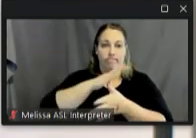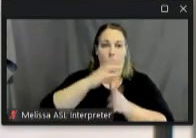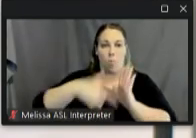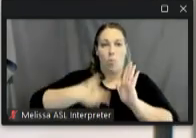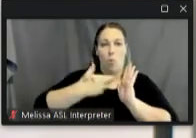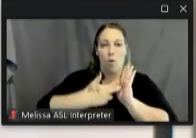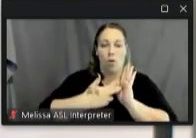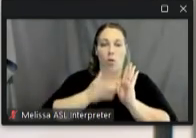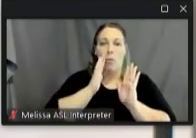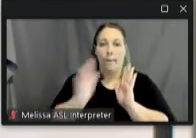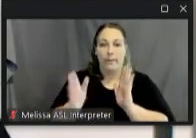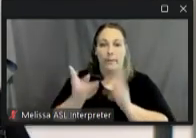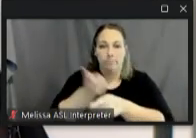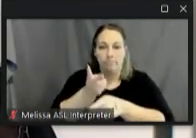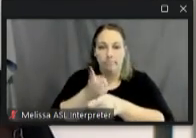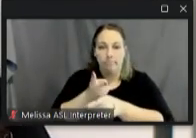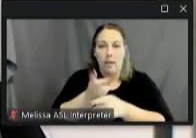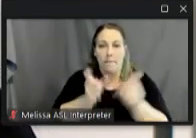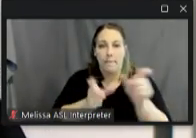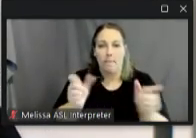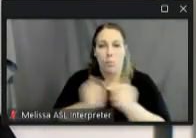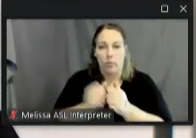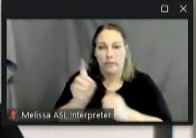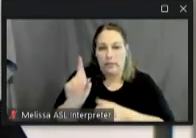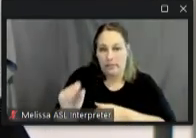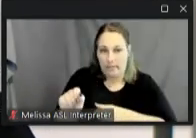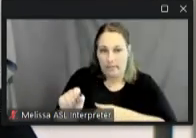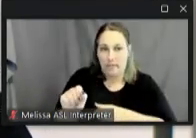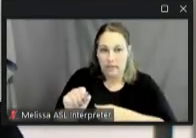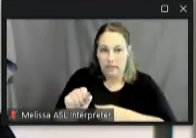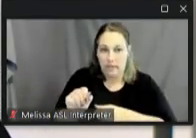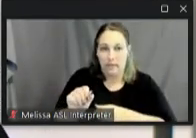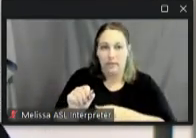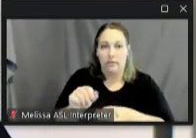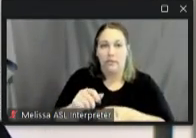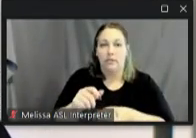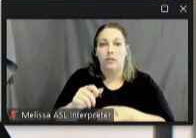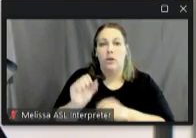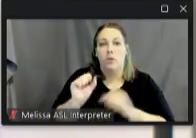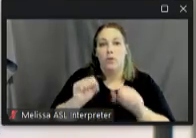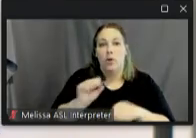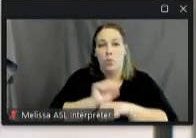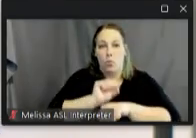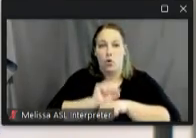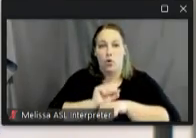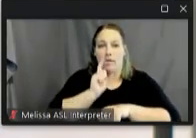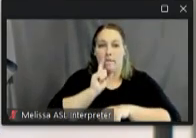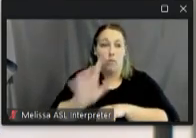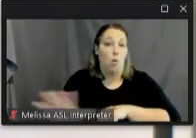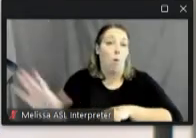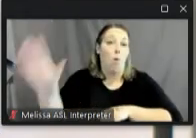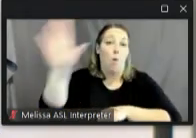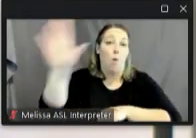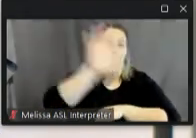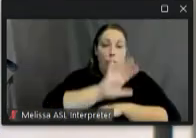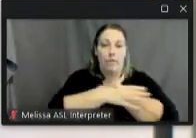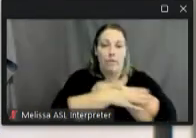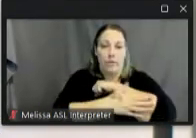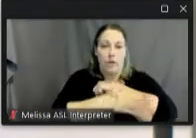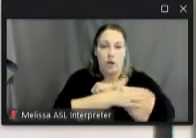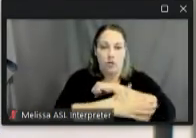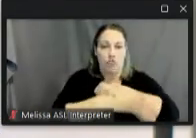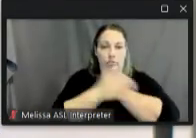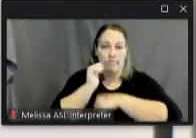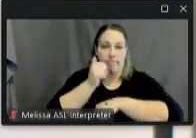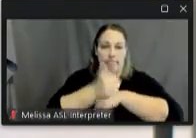la territorialización. La meta para este año son 60 unidades municipales de discapacidad. Ahora llevamos 36